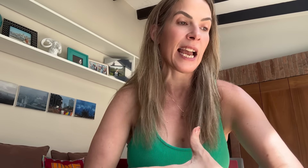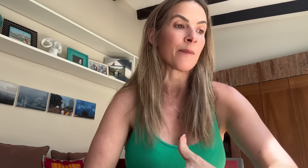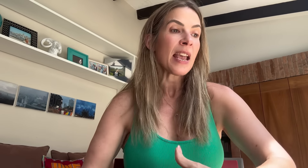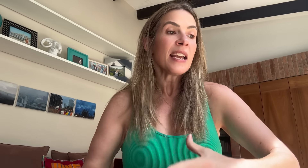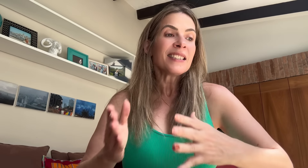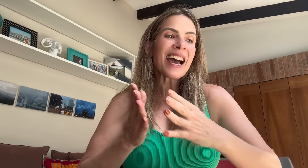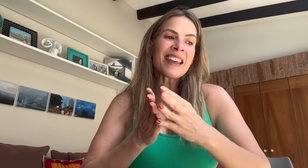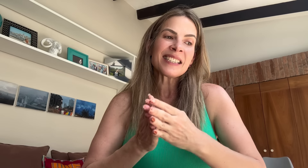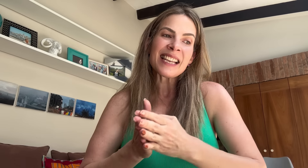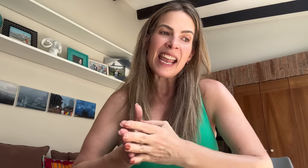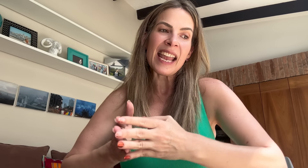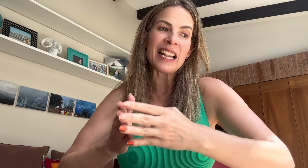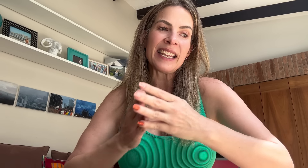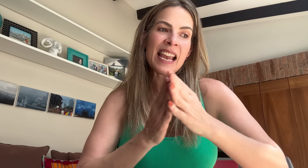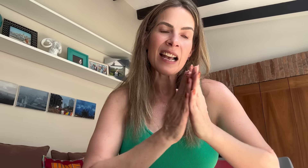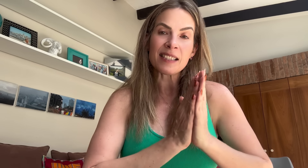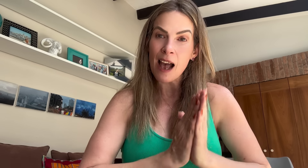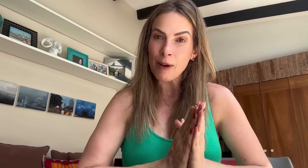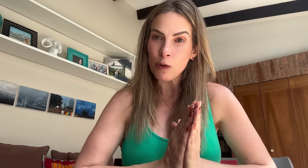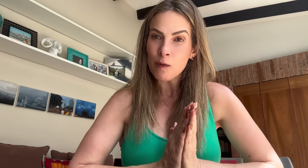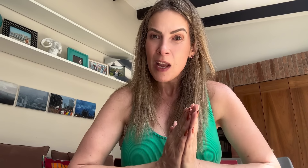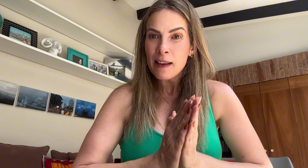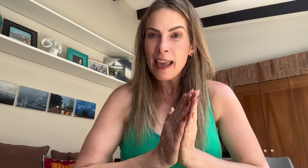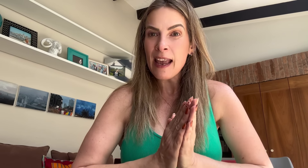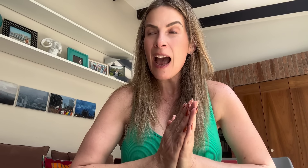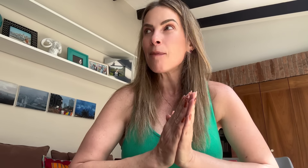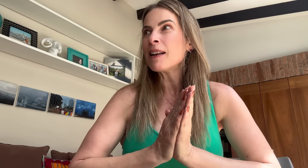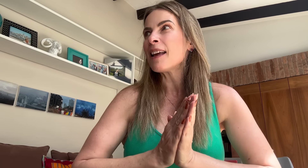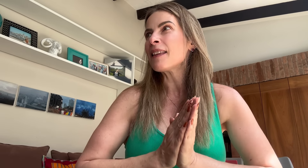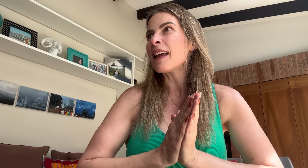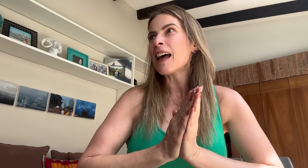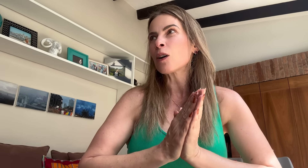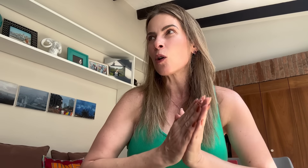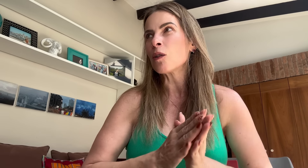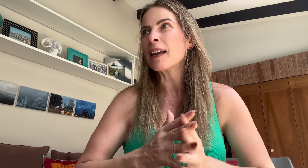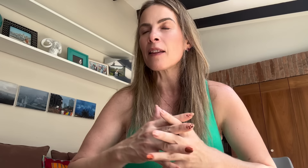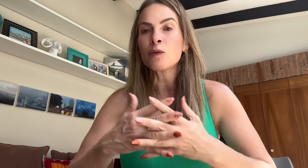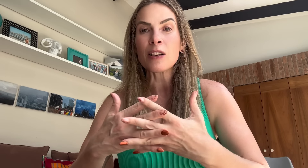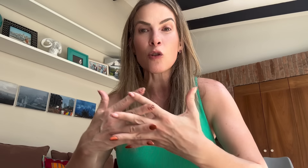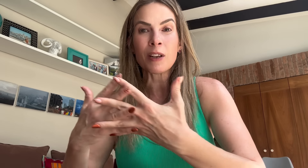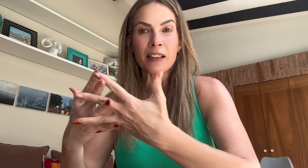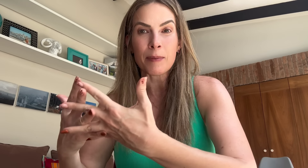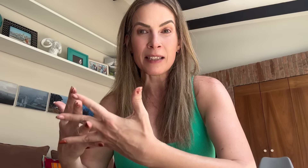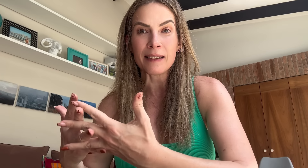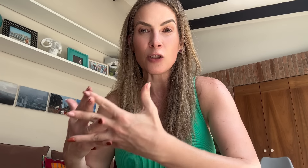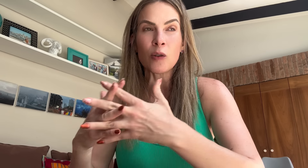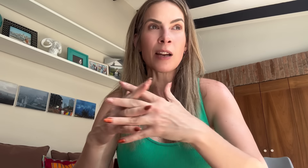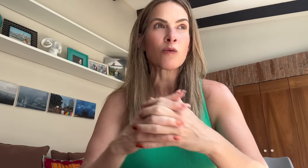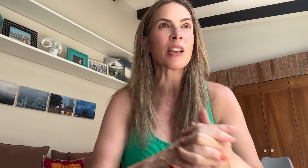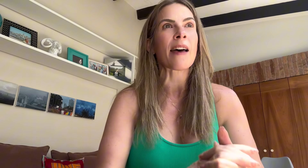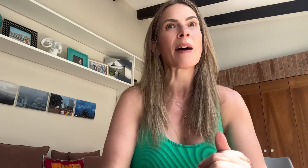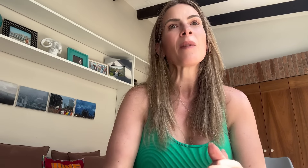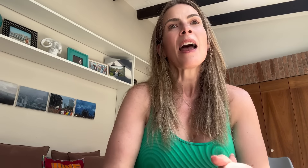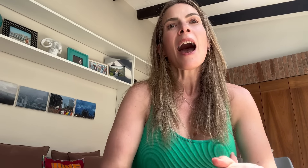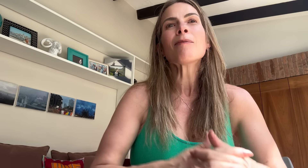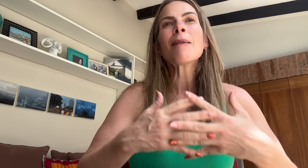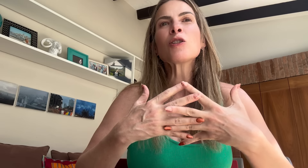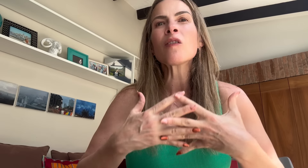el día. Ya desde el día sábado, que hablé de la crónica de una sobrerepresentación